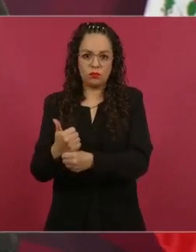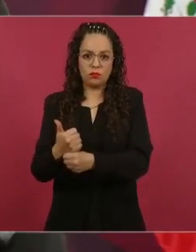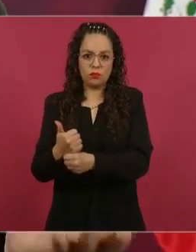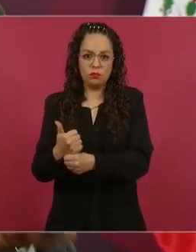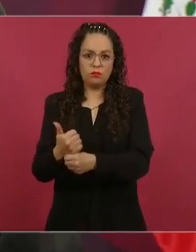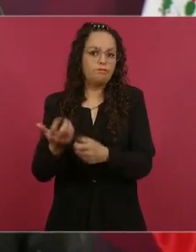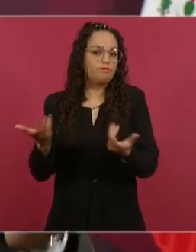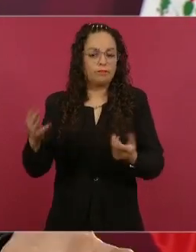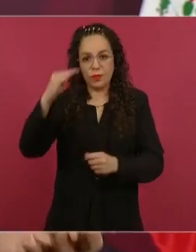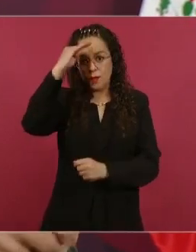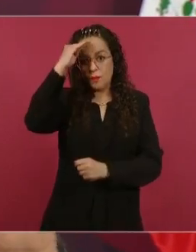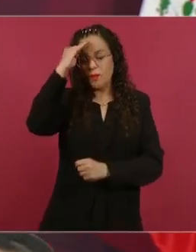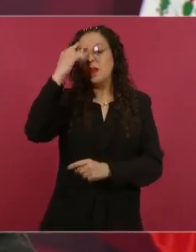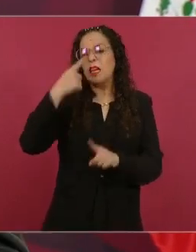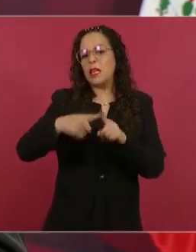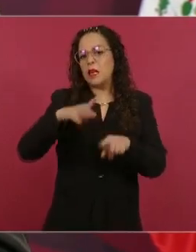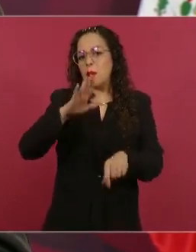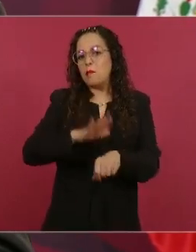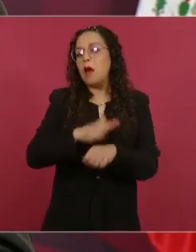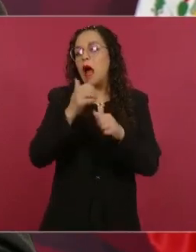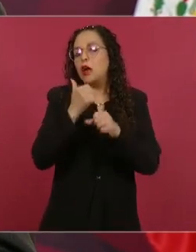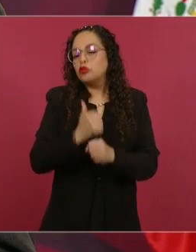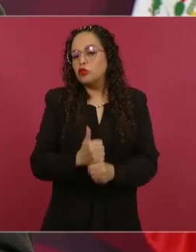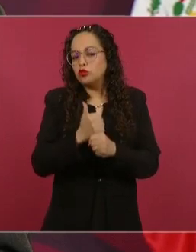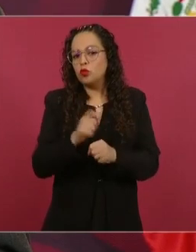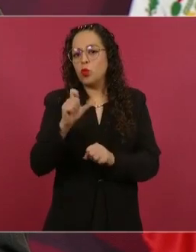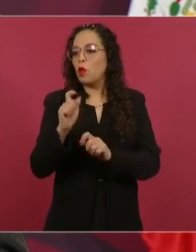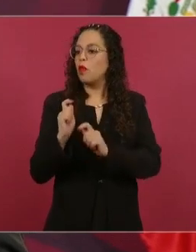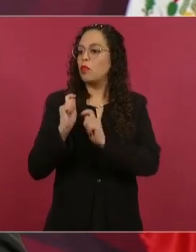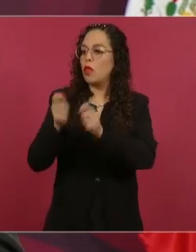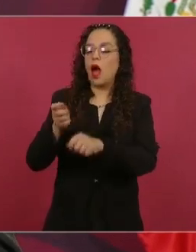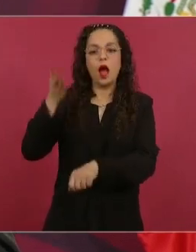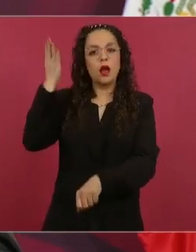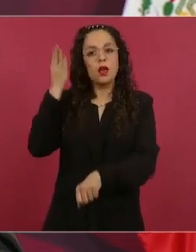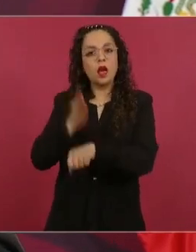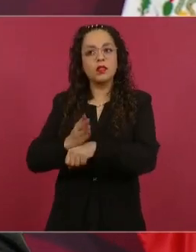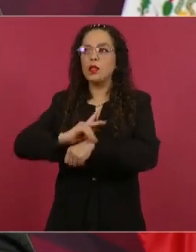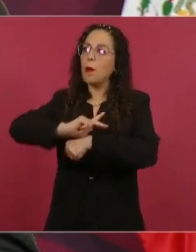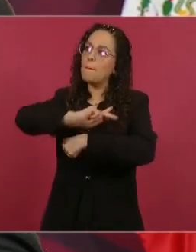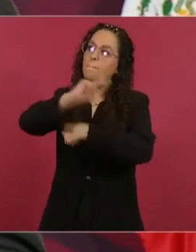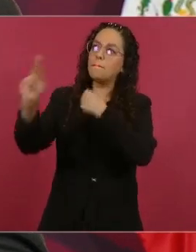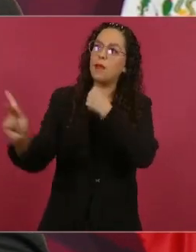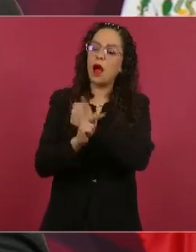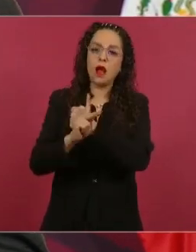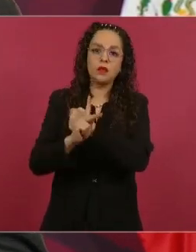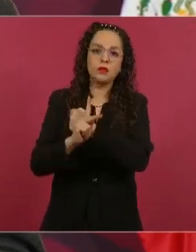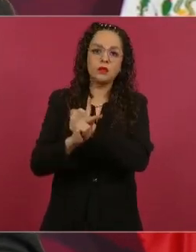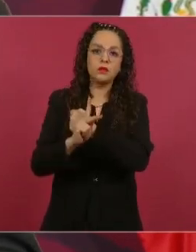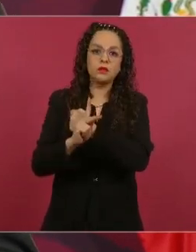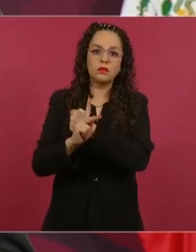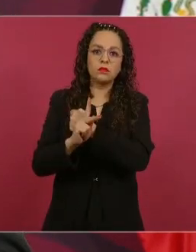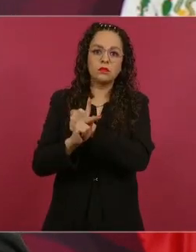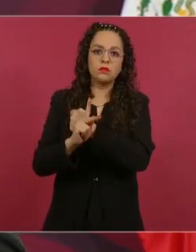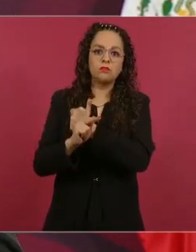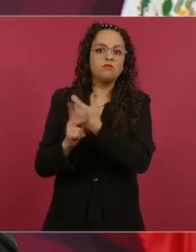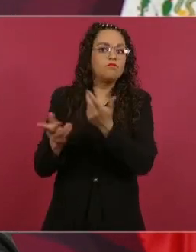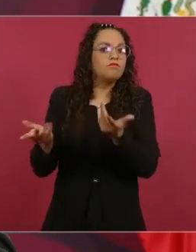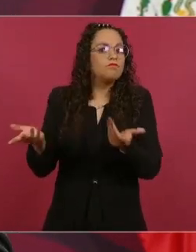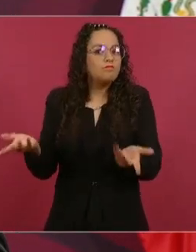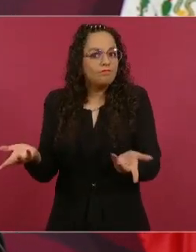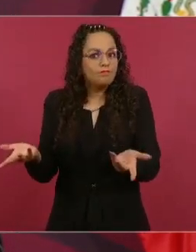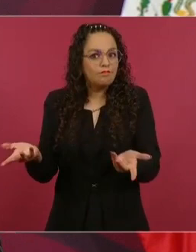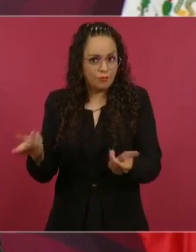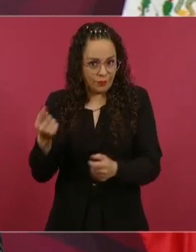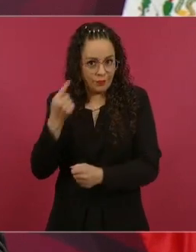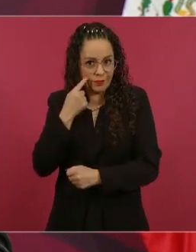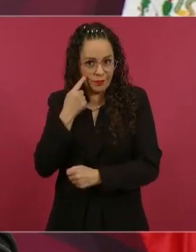¿a quién se perjudica con una sanción? ¿A un país? ¿A quién se perjudica con un